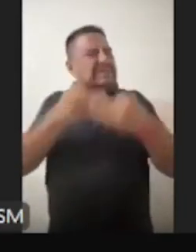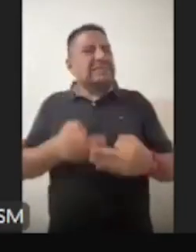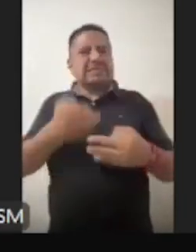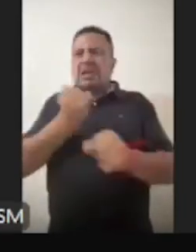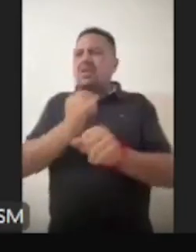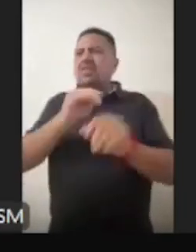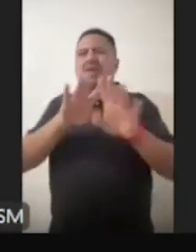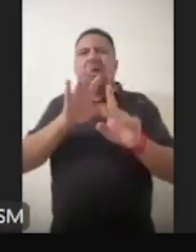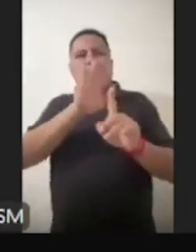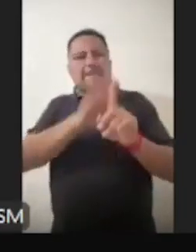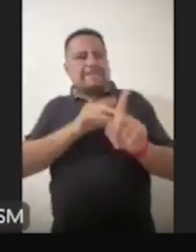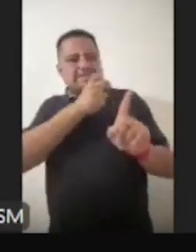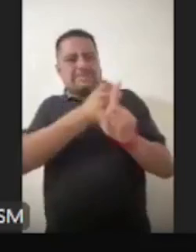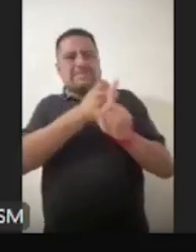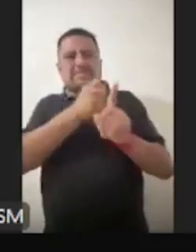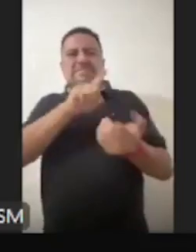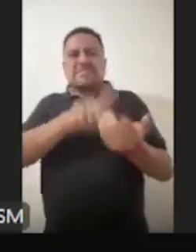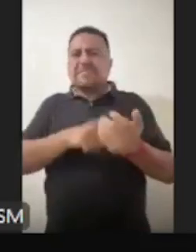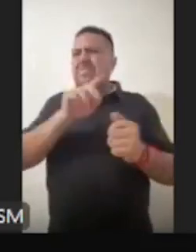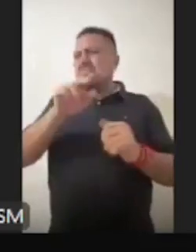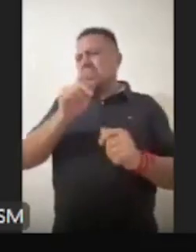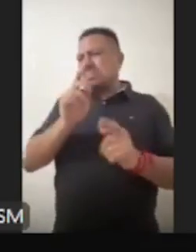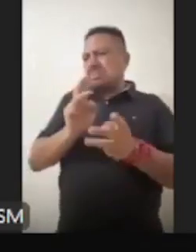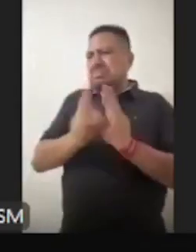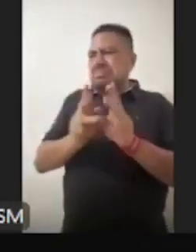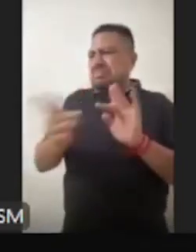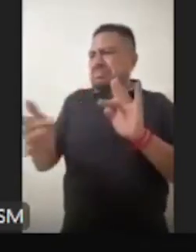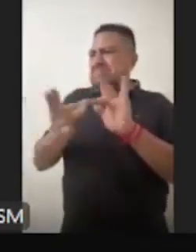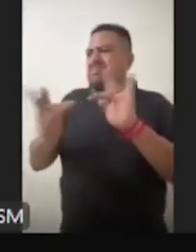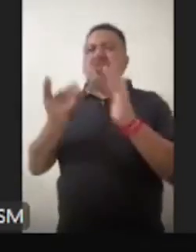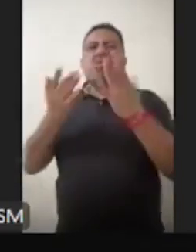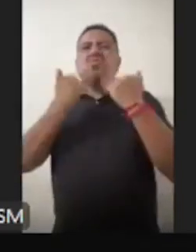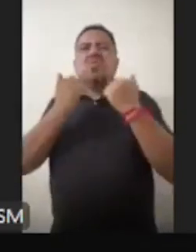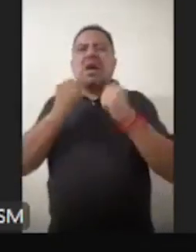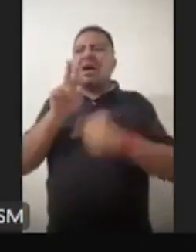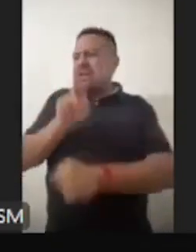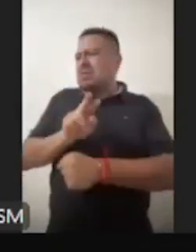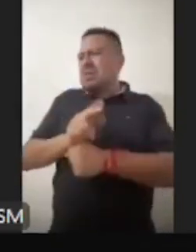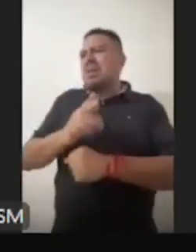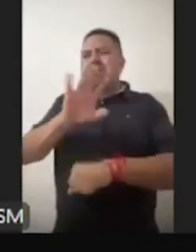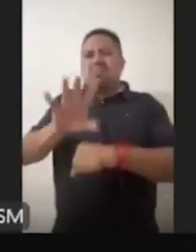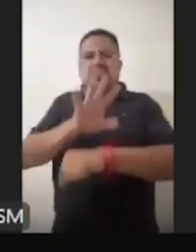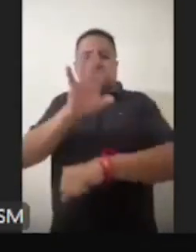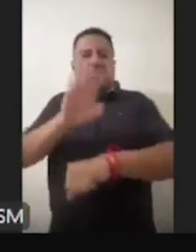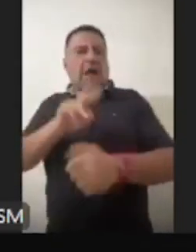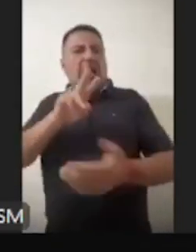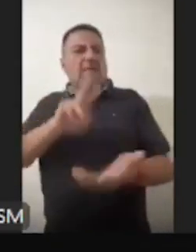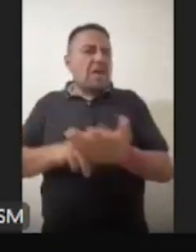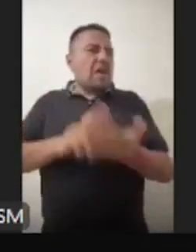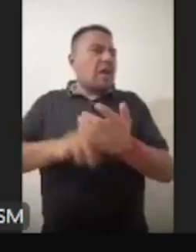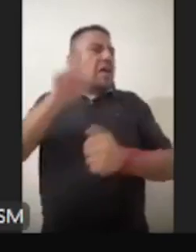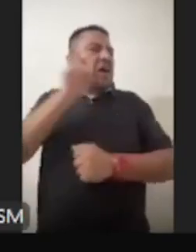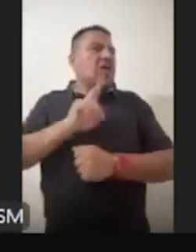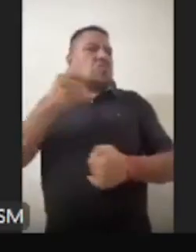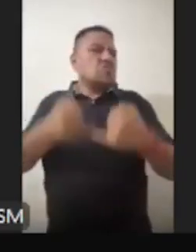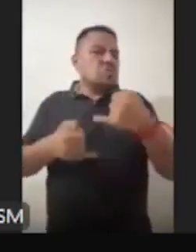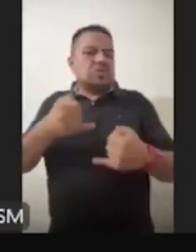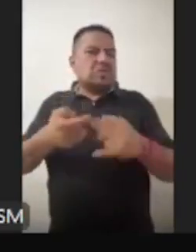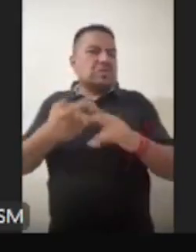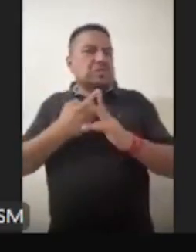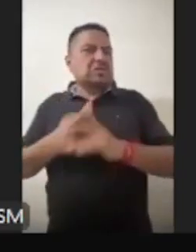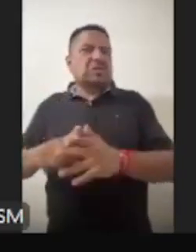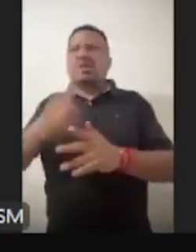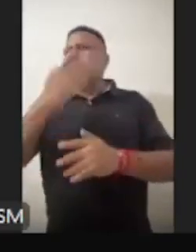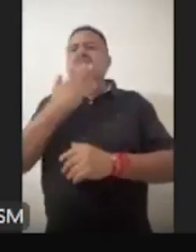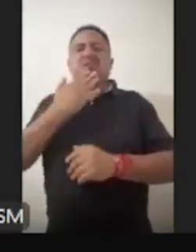las mismas y dichas conversaciones privadas no cuentan con una cadena de custodia que permita su valoración en juicio.